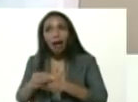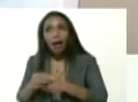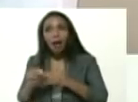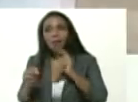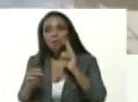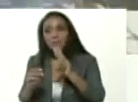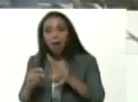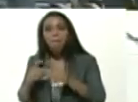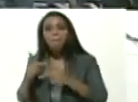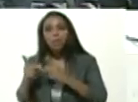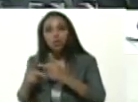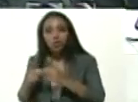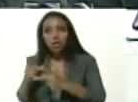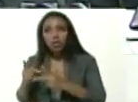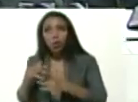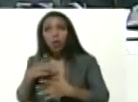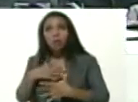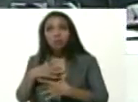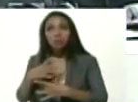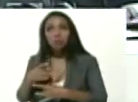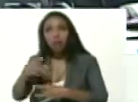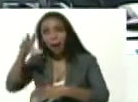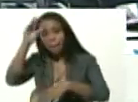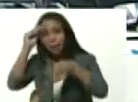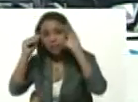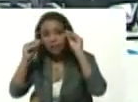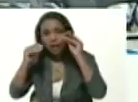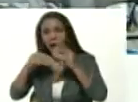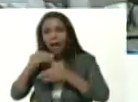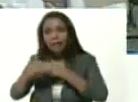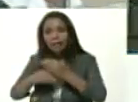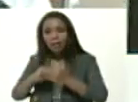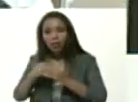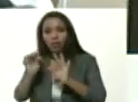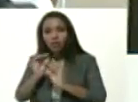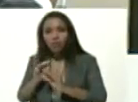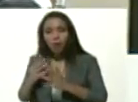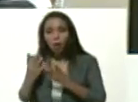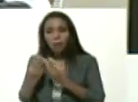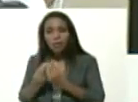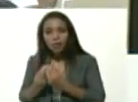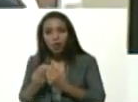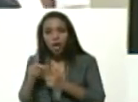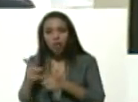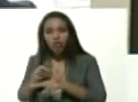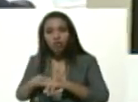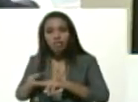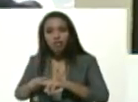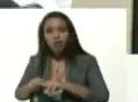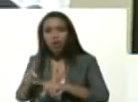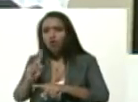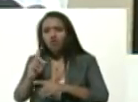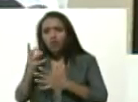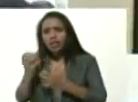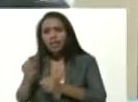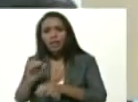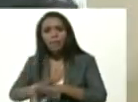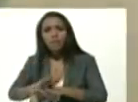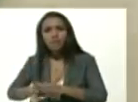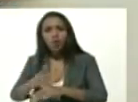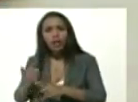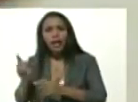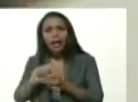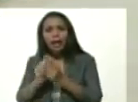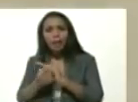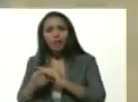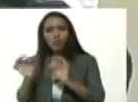un proceso sumamente interesante de aprendizaje. Es generar una dinámica de acompañamiento a esos niños que no entienden por qué les cambió su rutina,